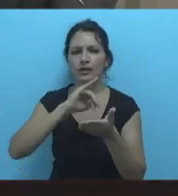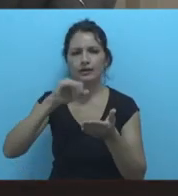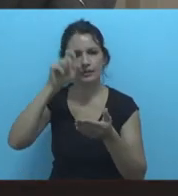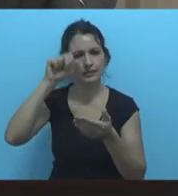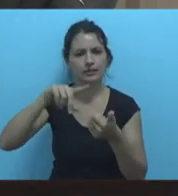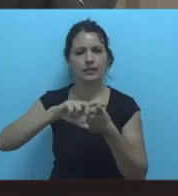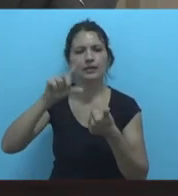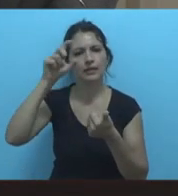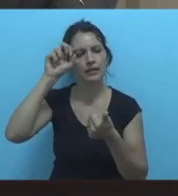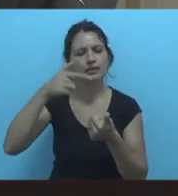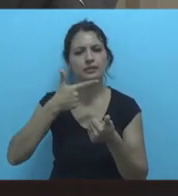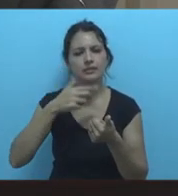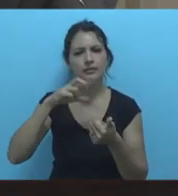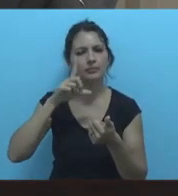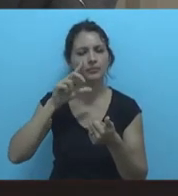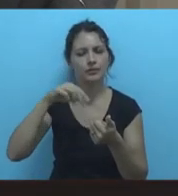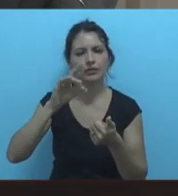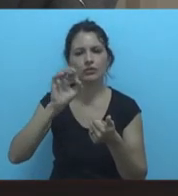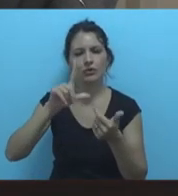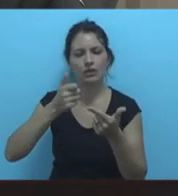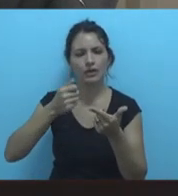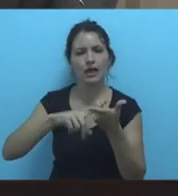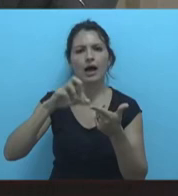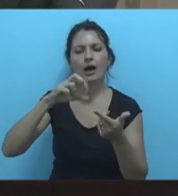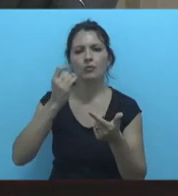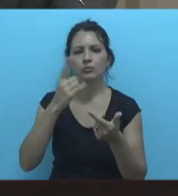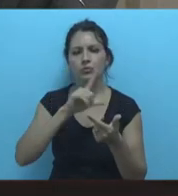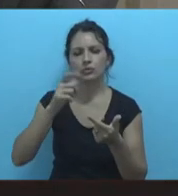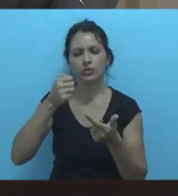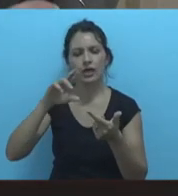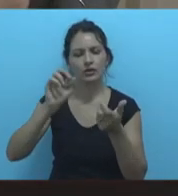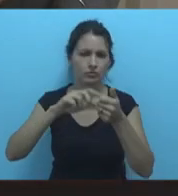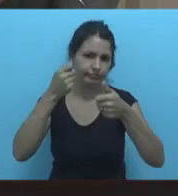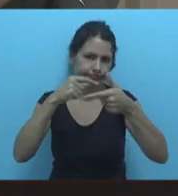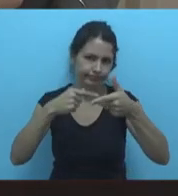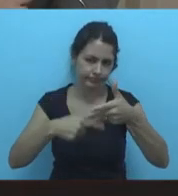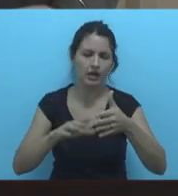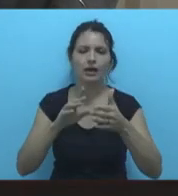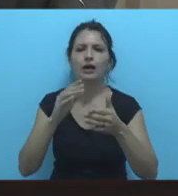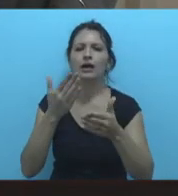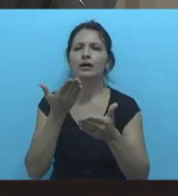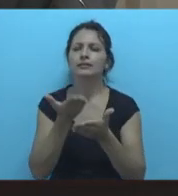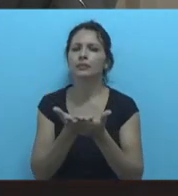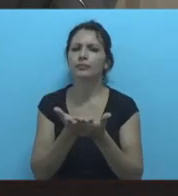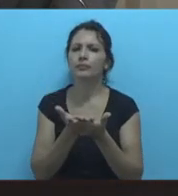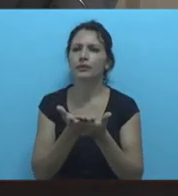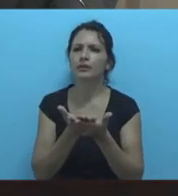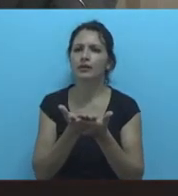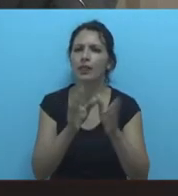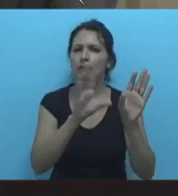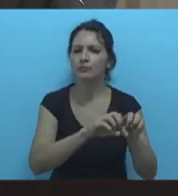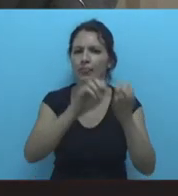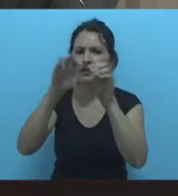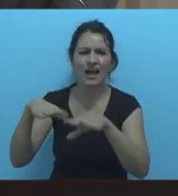Espíndola, Ciancio, Basile, Palo Oliver, Cándido, Bastía, Puyaro y Di Stefano, por el cual se solicita disponga transferir en forma